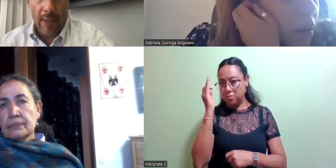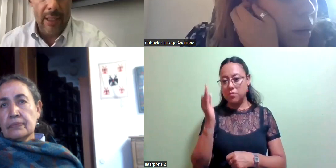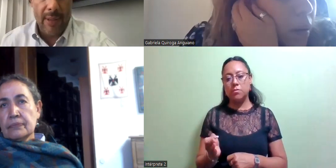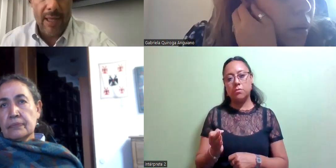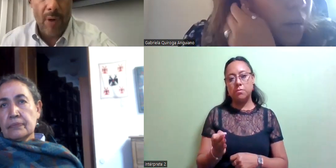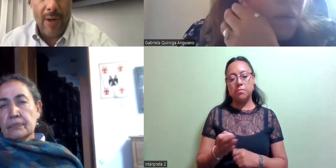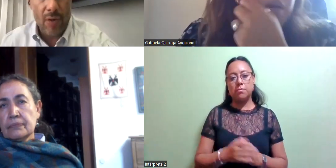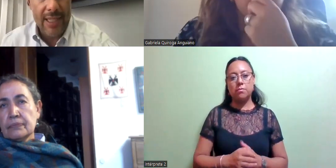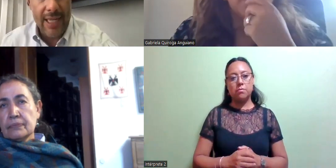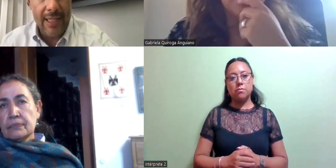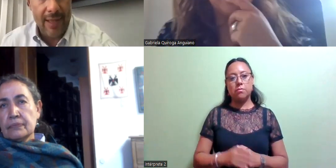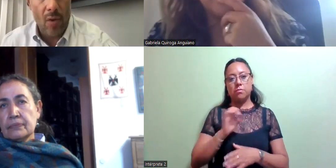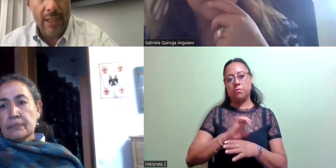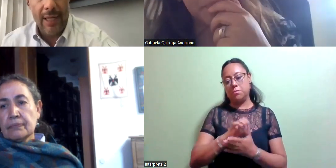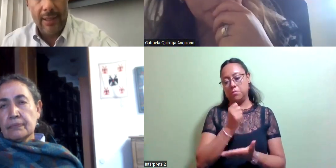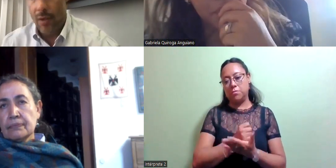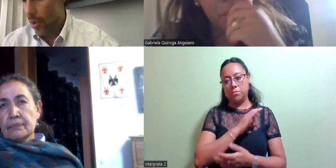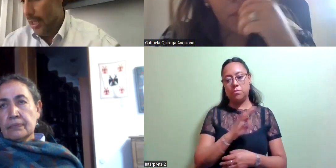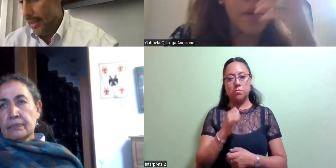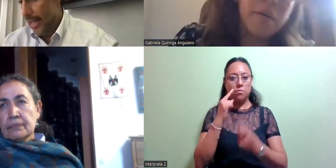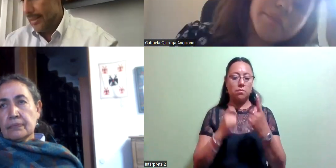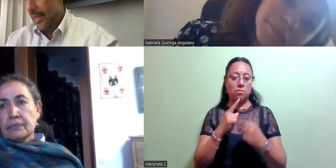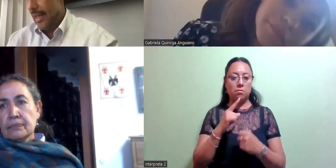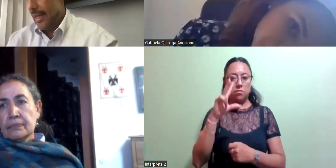pues evidentemente se aprueba. No sé si alguien está en contra del retiro